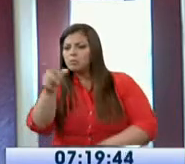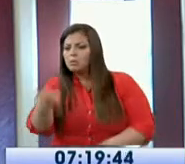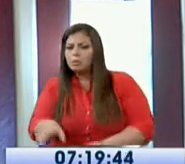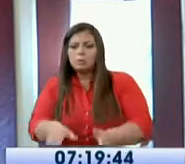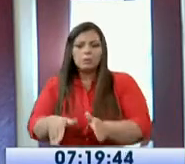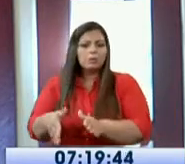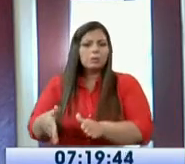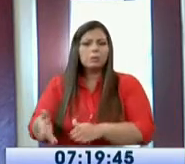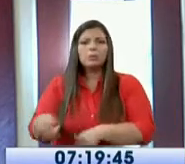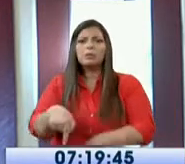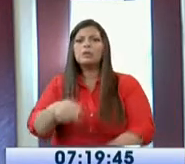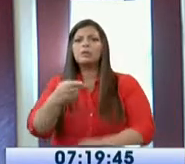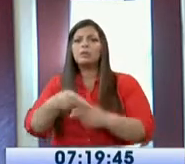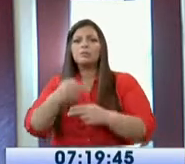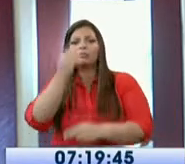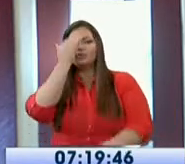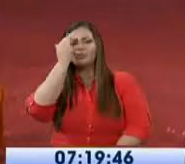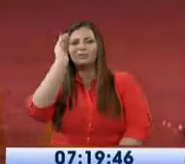Veamos.